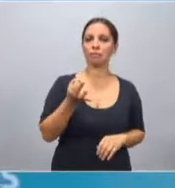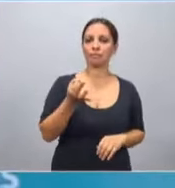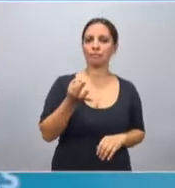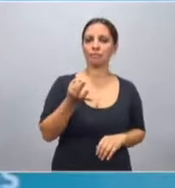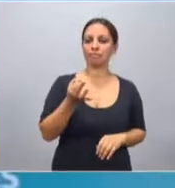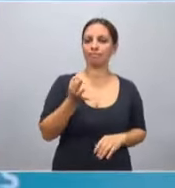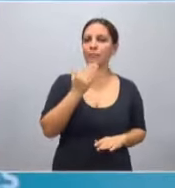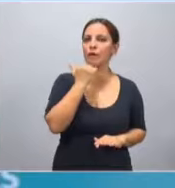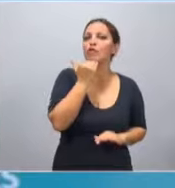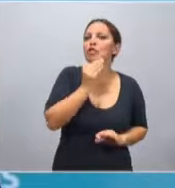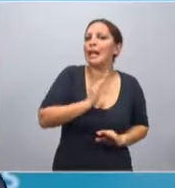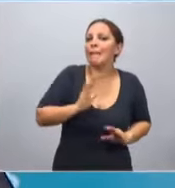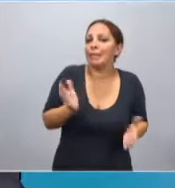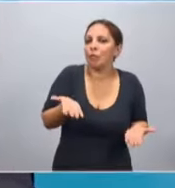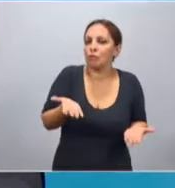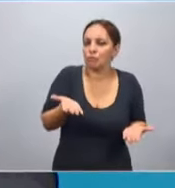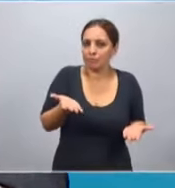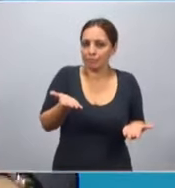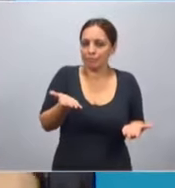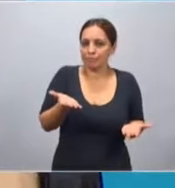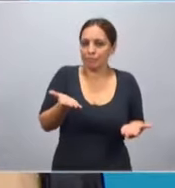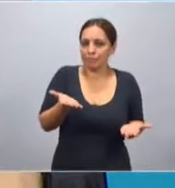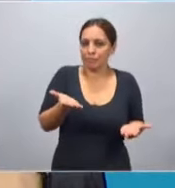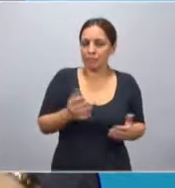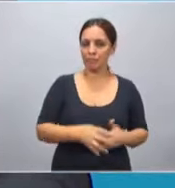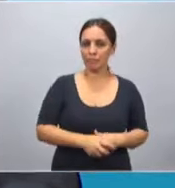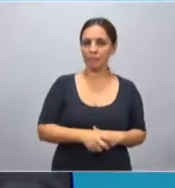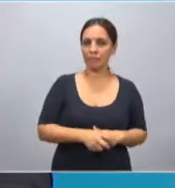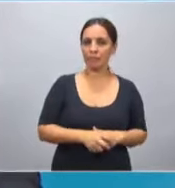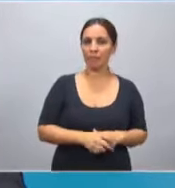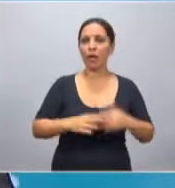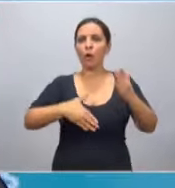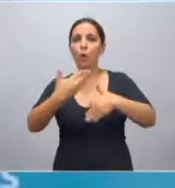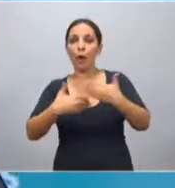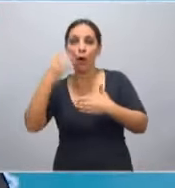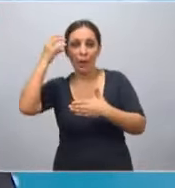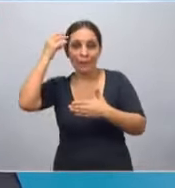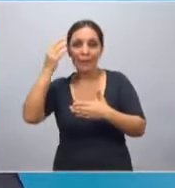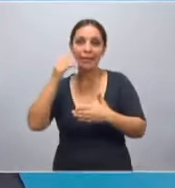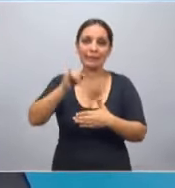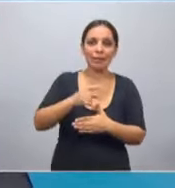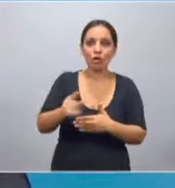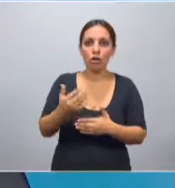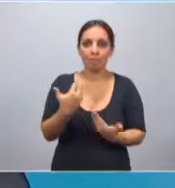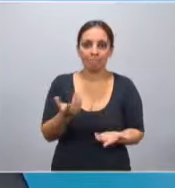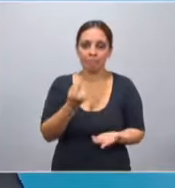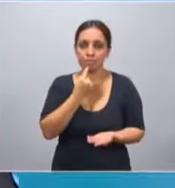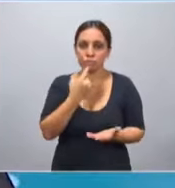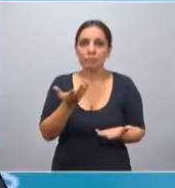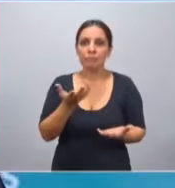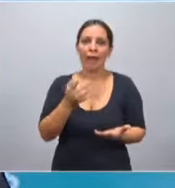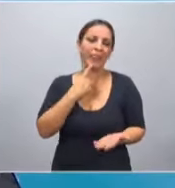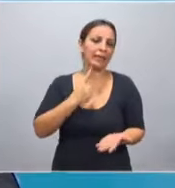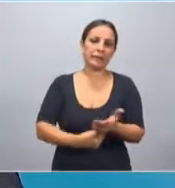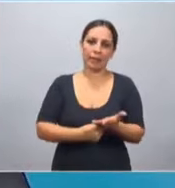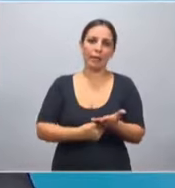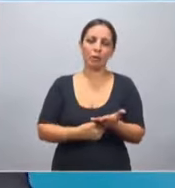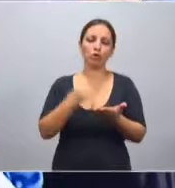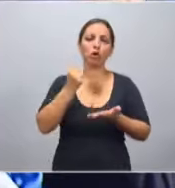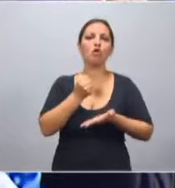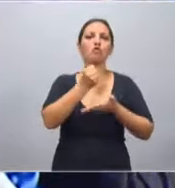sabemos si va a haber si va a haber juegos nacionales evita decidimos que la copa